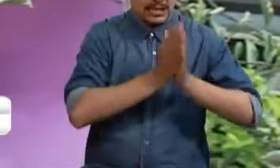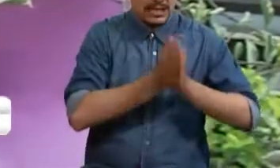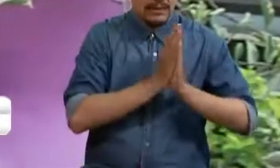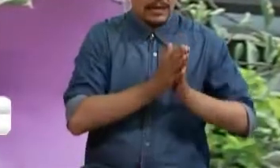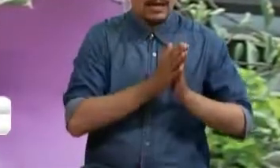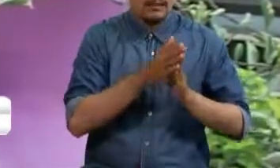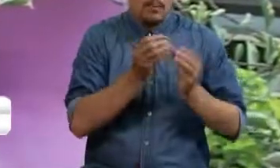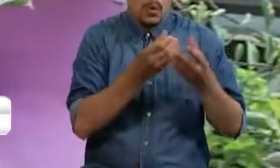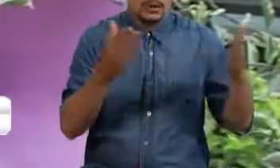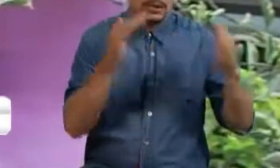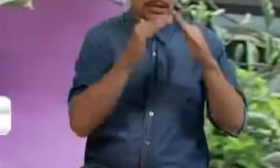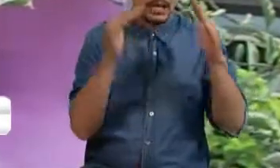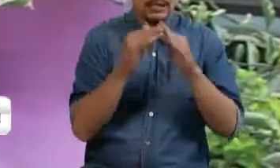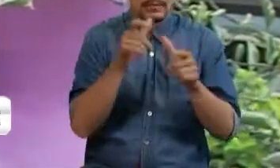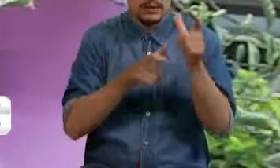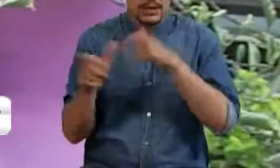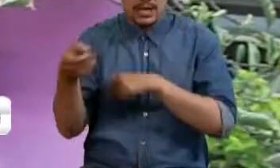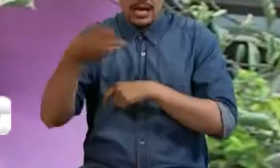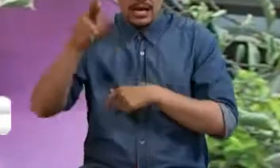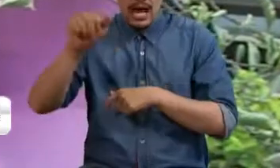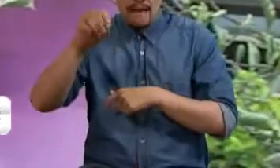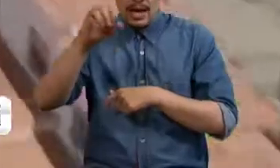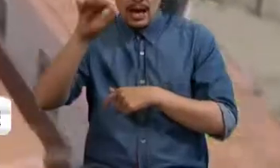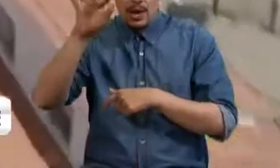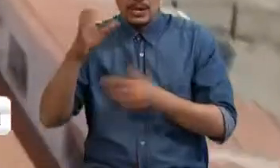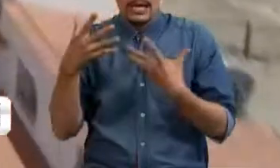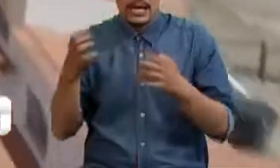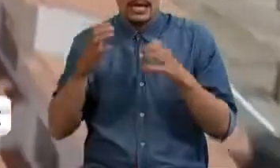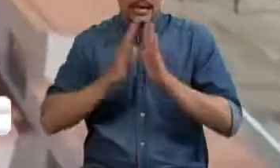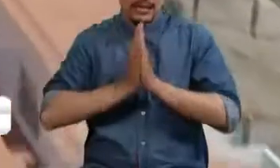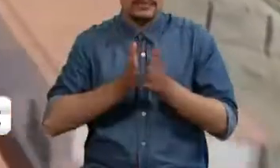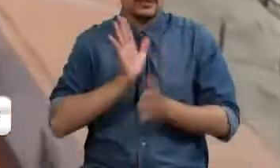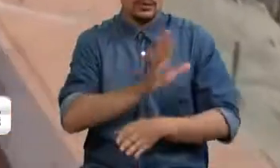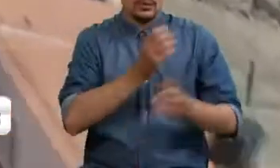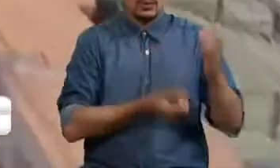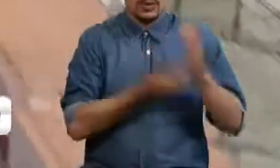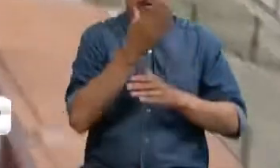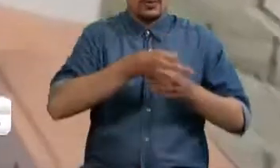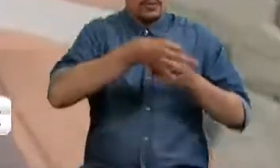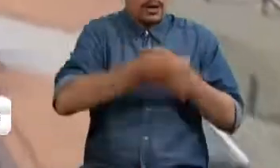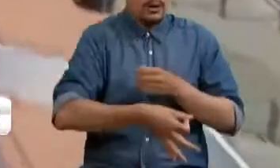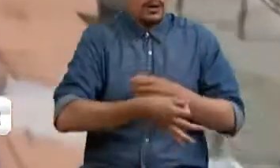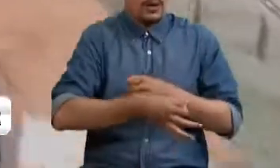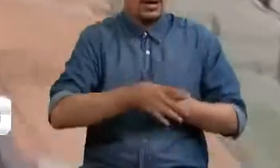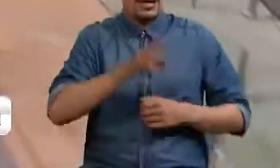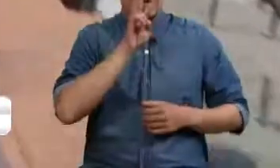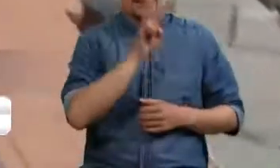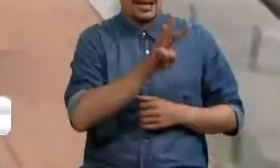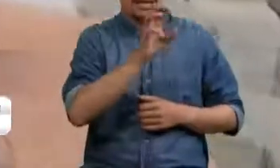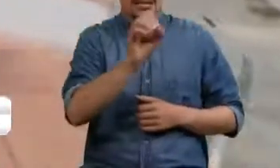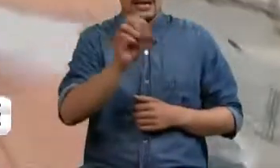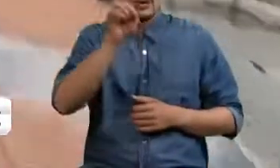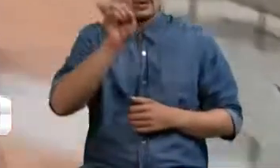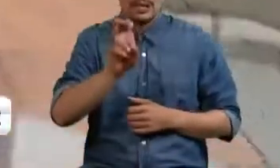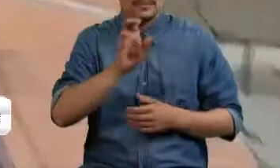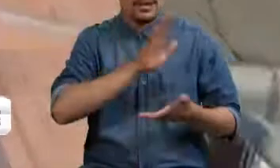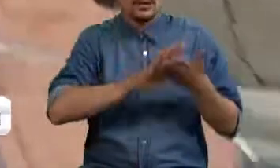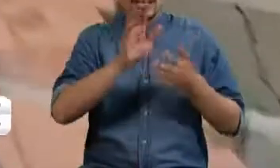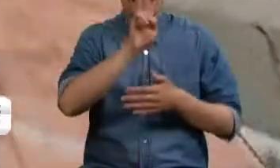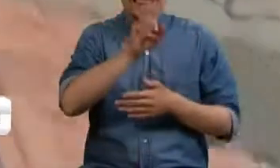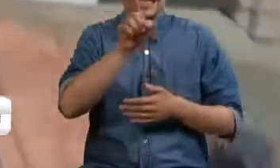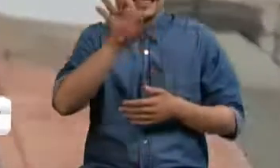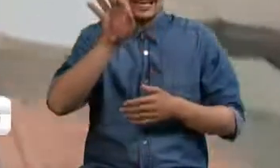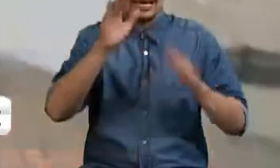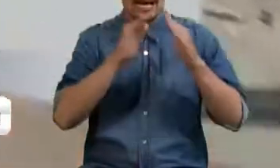mayoría porque fue el programa loteros aspiran y quieren pasar diciembre en su nuevo pueblo hay 307 que faltaría 313 perdón que